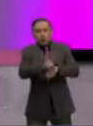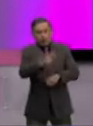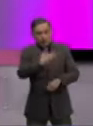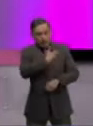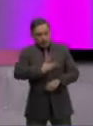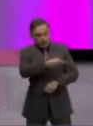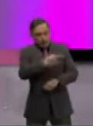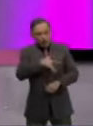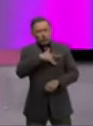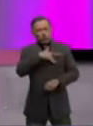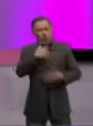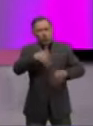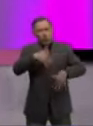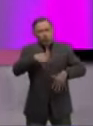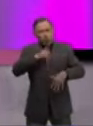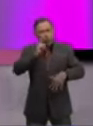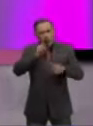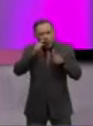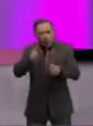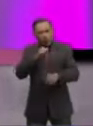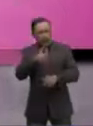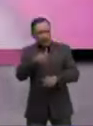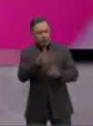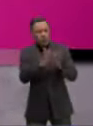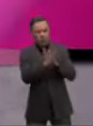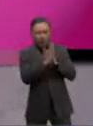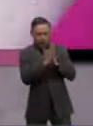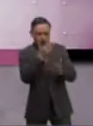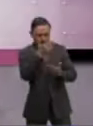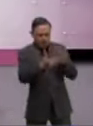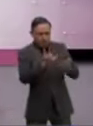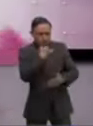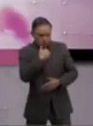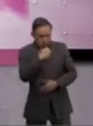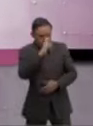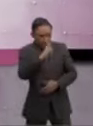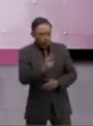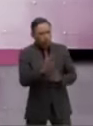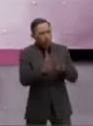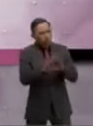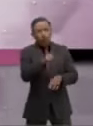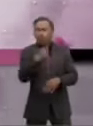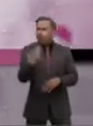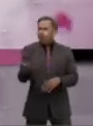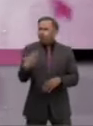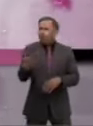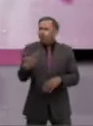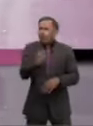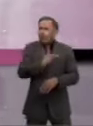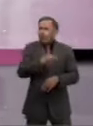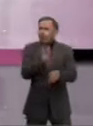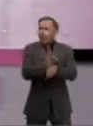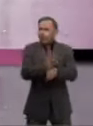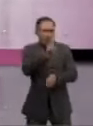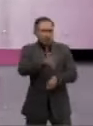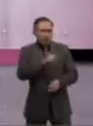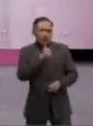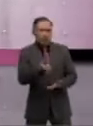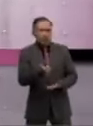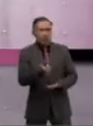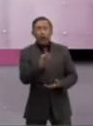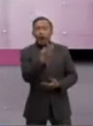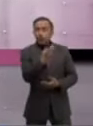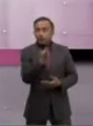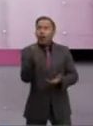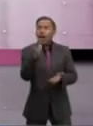con las mujeres, no sé cómo te atreves, con el perdón y con todo respeto, a decir que ha atendido eso, no, para nada. Los apoyos que